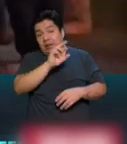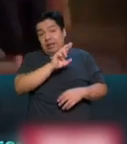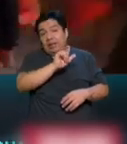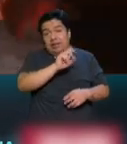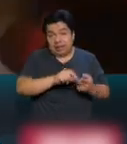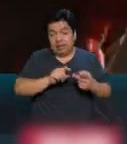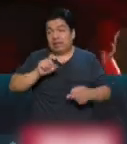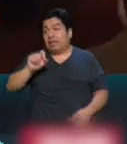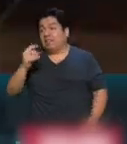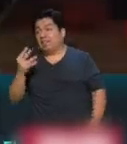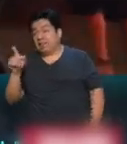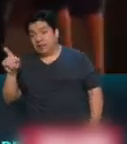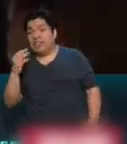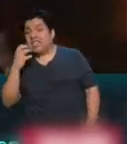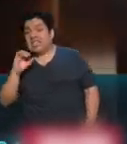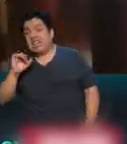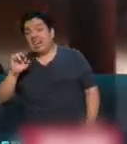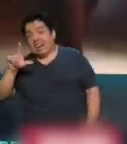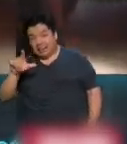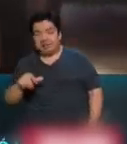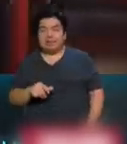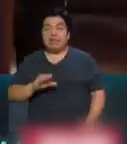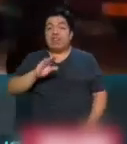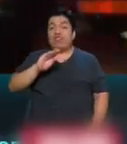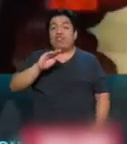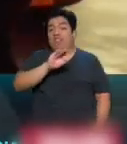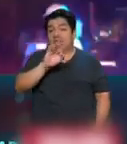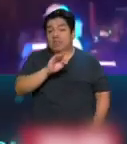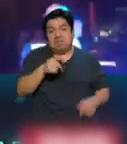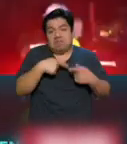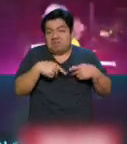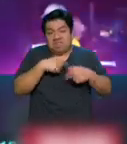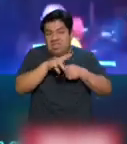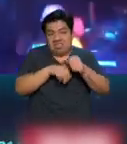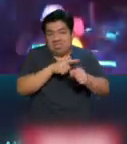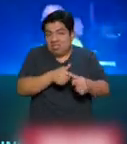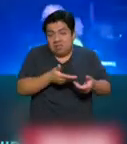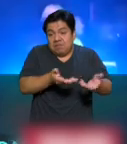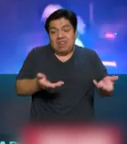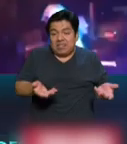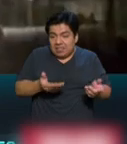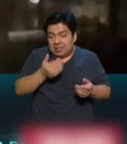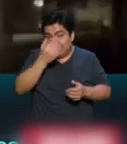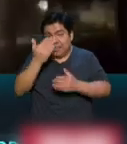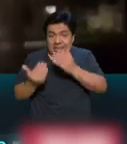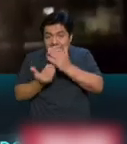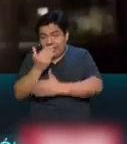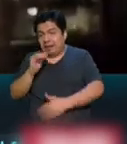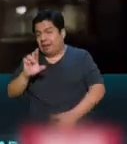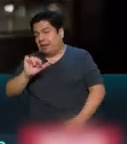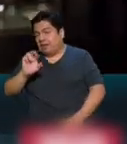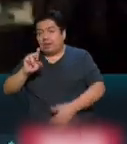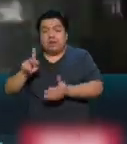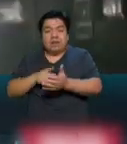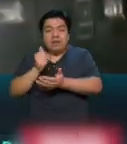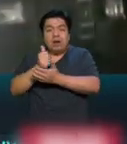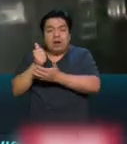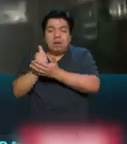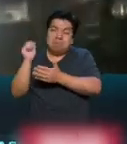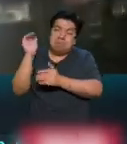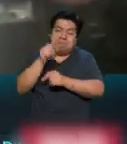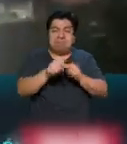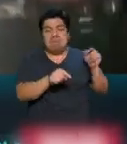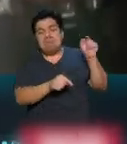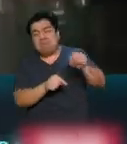y 24 en Israel. El 90% de ellos son civiles. Por la mañana de este lunes, Irán atacó varias ciudades de